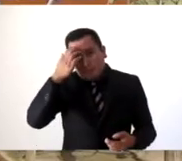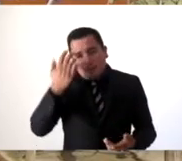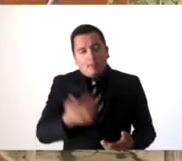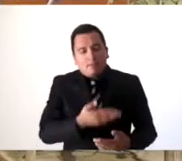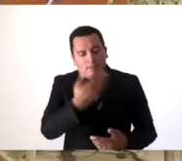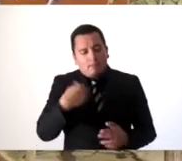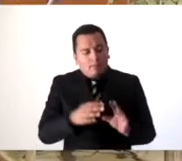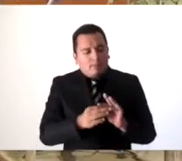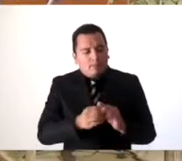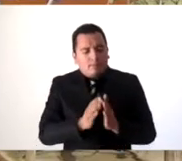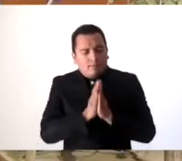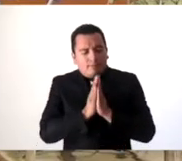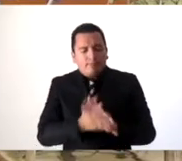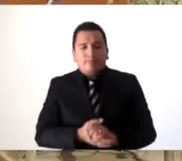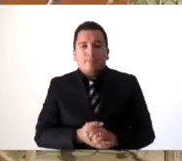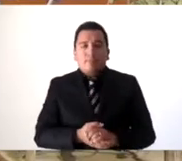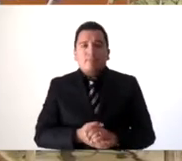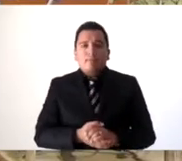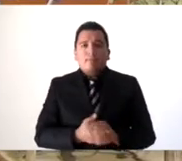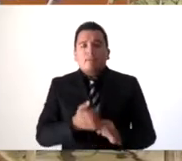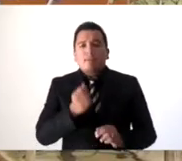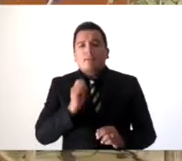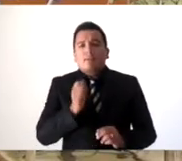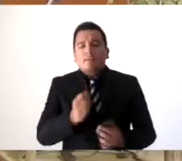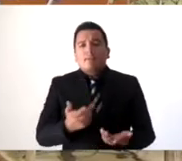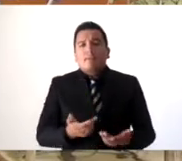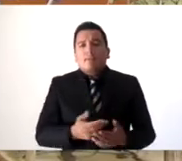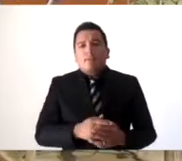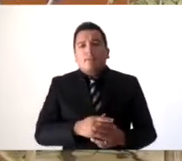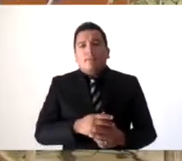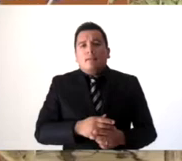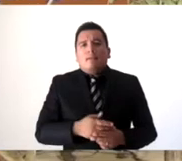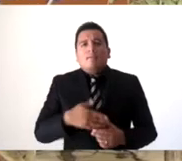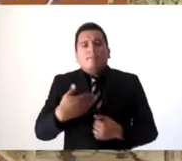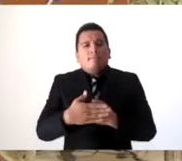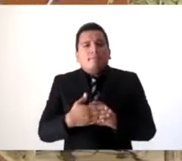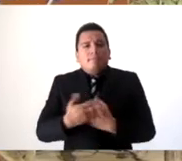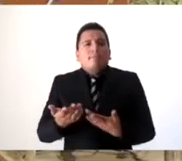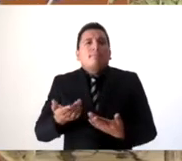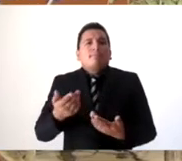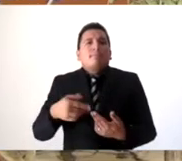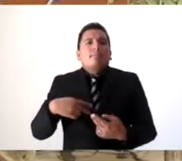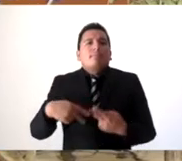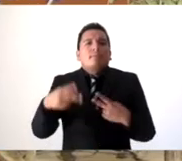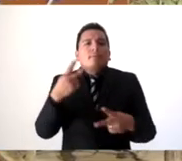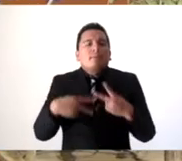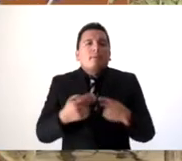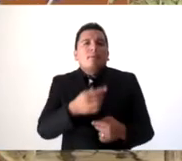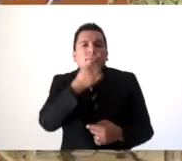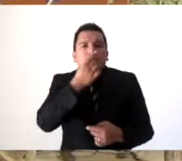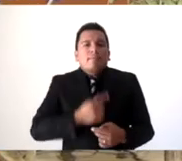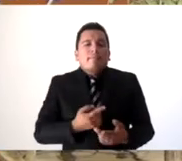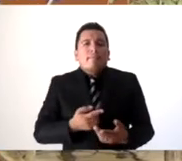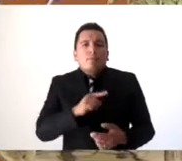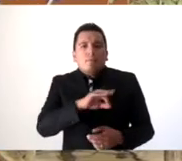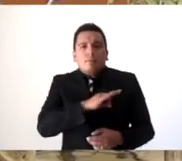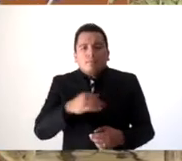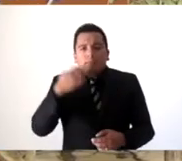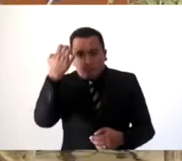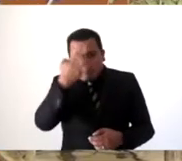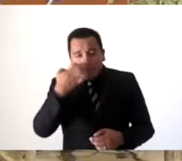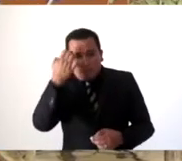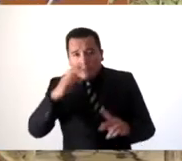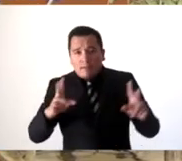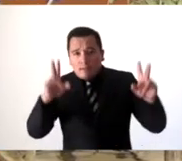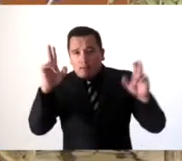urna, doctor César Astudillo, qué es lo que viene, qué es lo que tú puedes